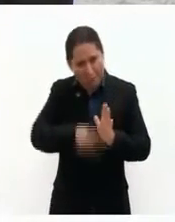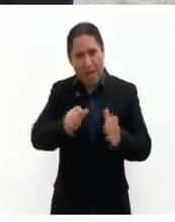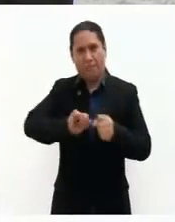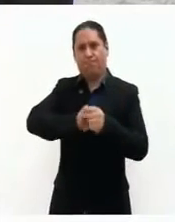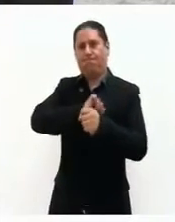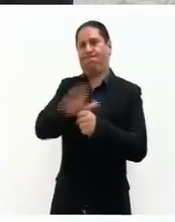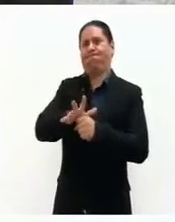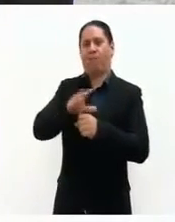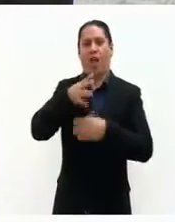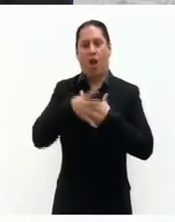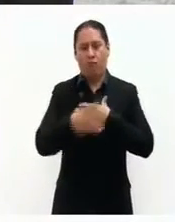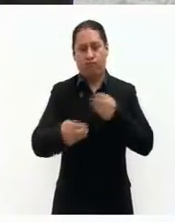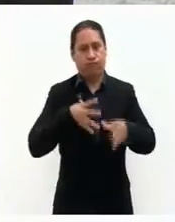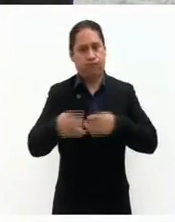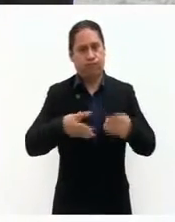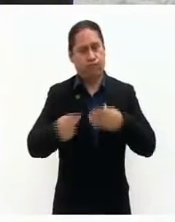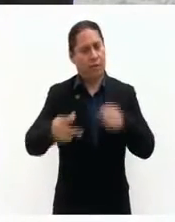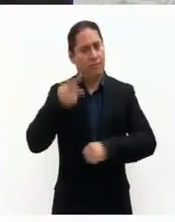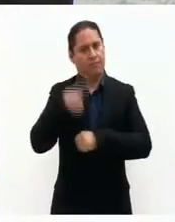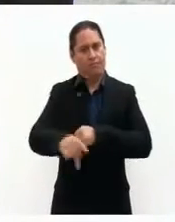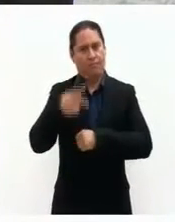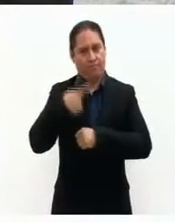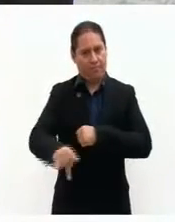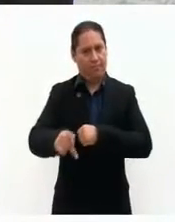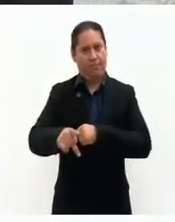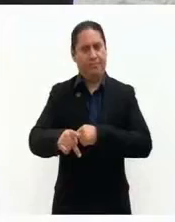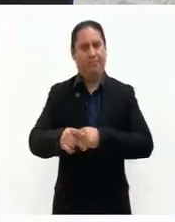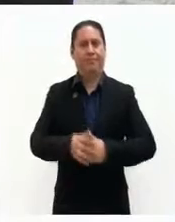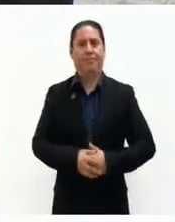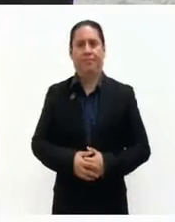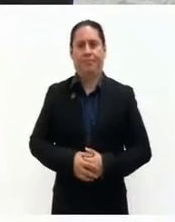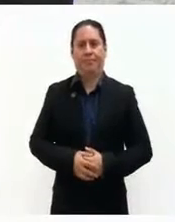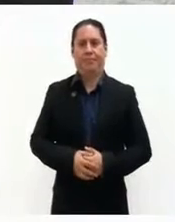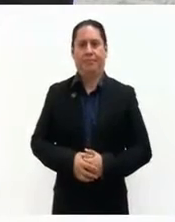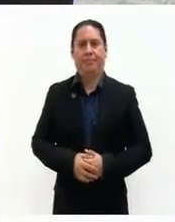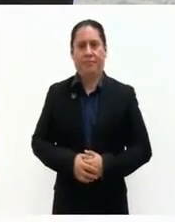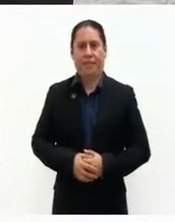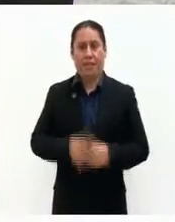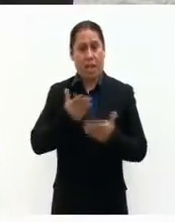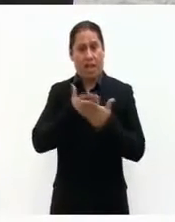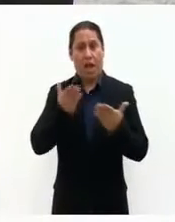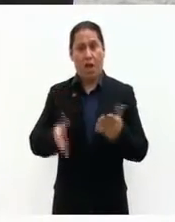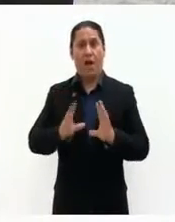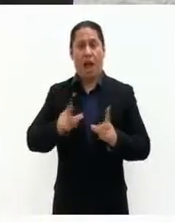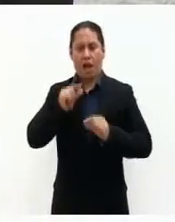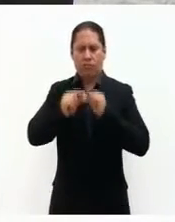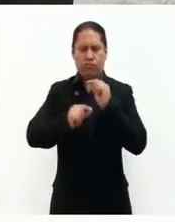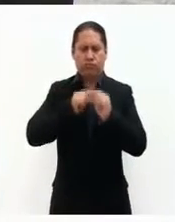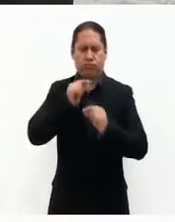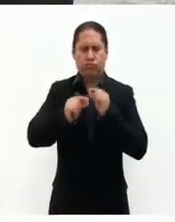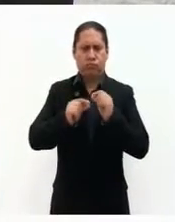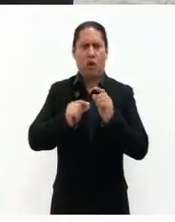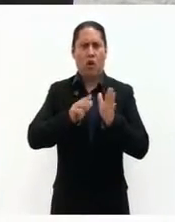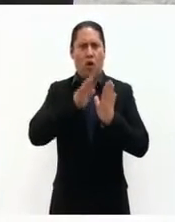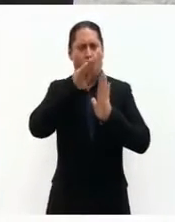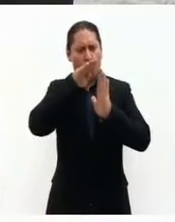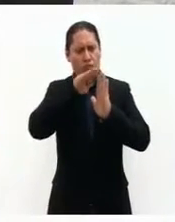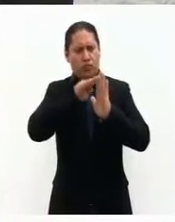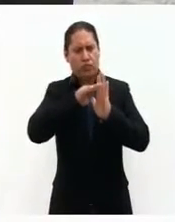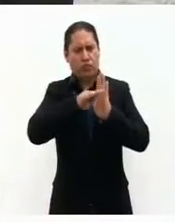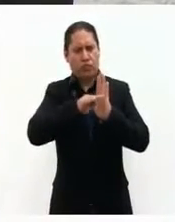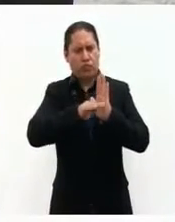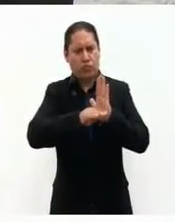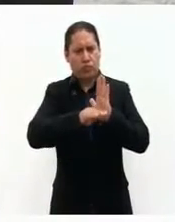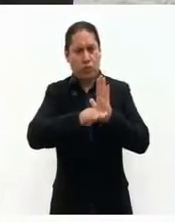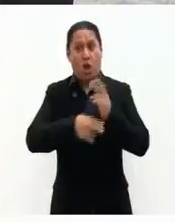del virus COVID-19, que ponga en riesgo lo ganado hasta en este momento en materia de combate de la